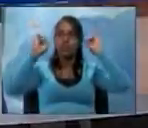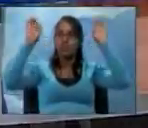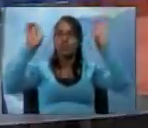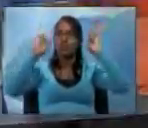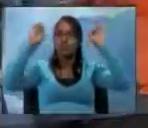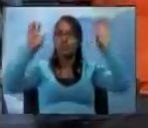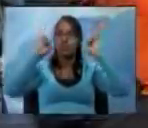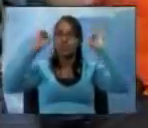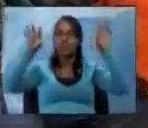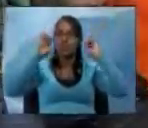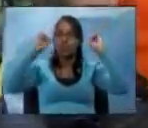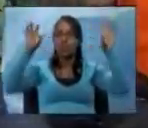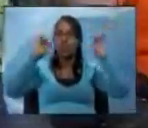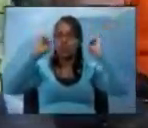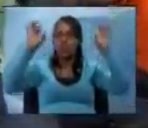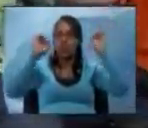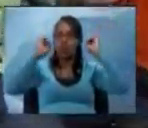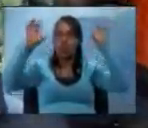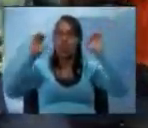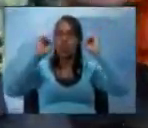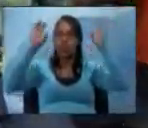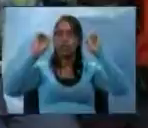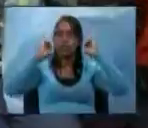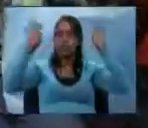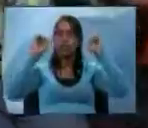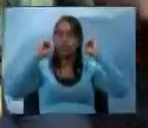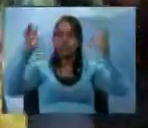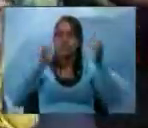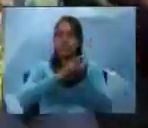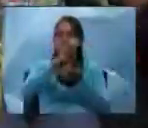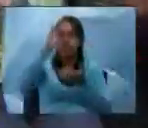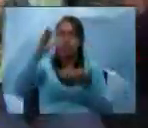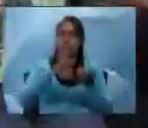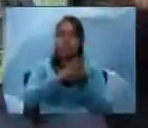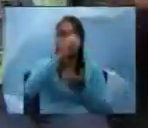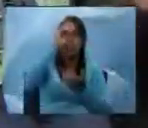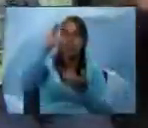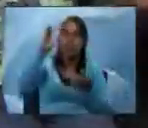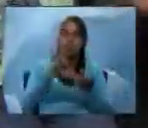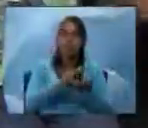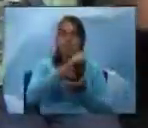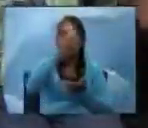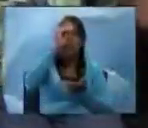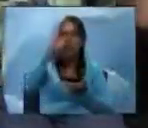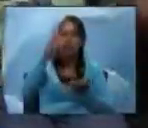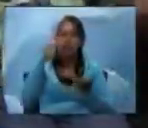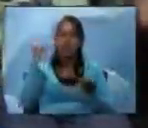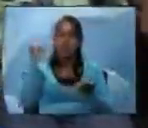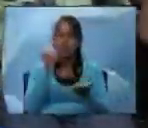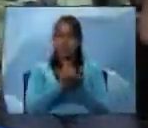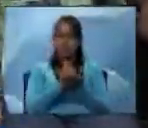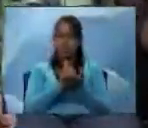Dios! ¡Gloria a Dios! ¡Gloria a Dios! ¡Gloria a Dios! ¡Gloria a Dios! ¡Gloria a Dios! ¡Gloria a